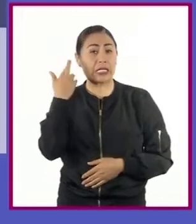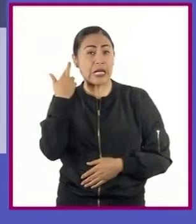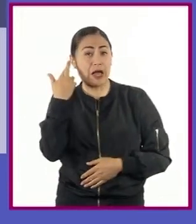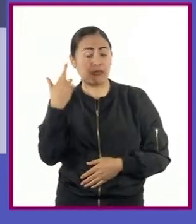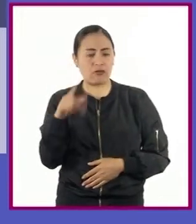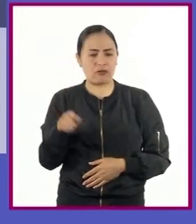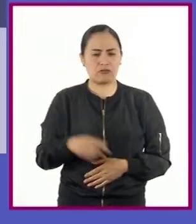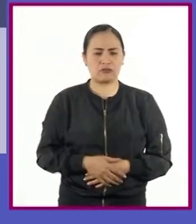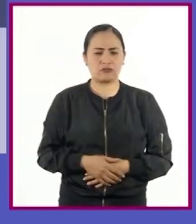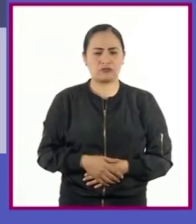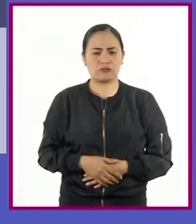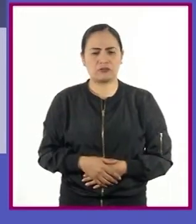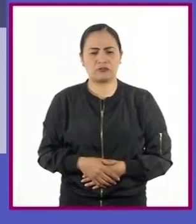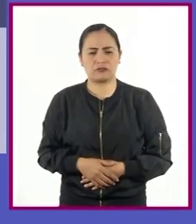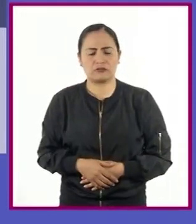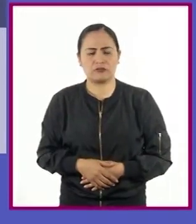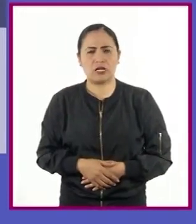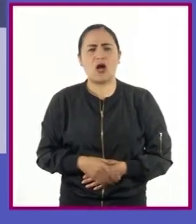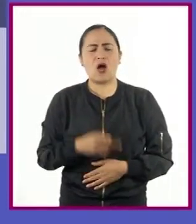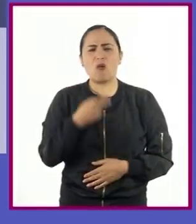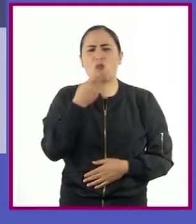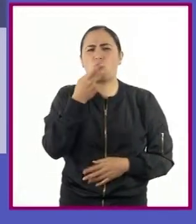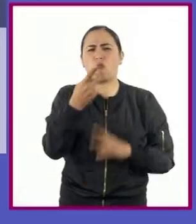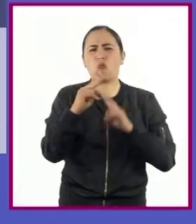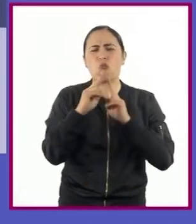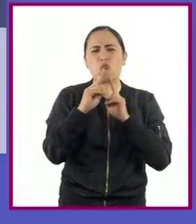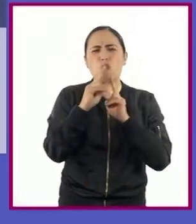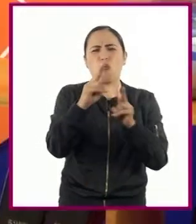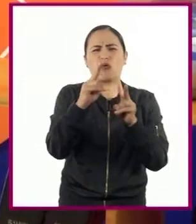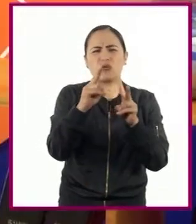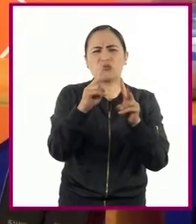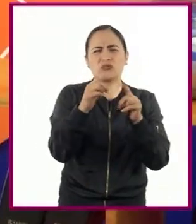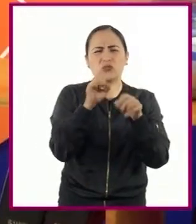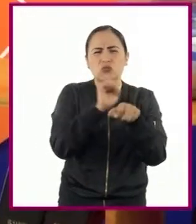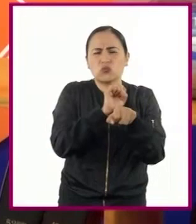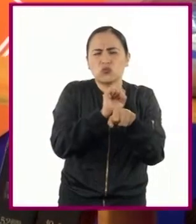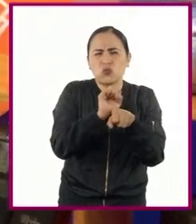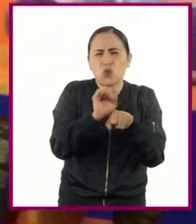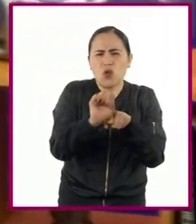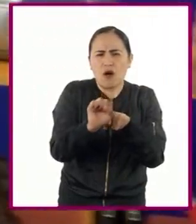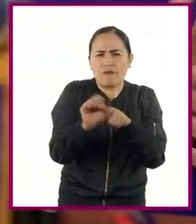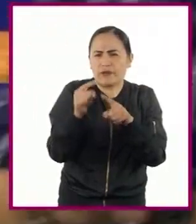las actividades culturales se han visto afectadas por la pandemia.